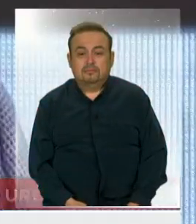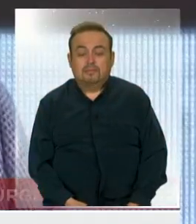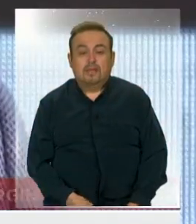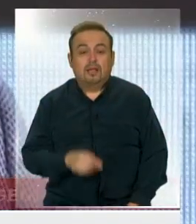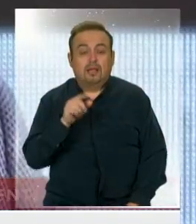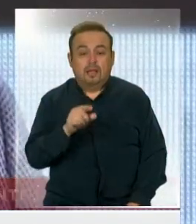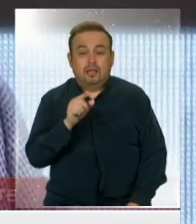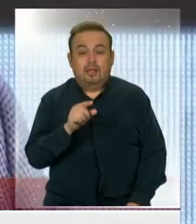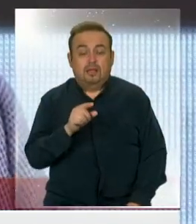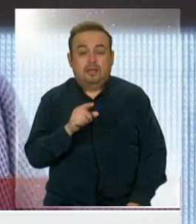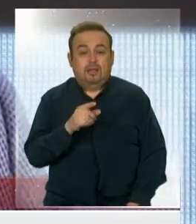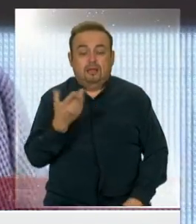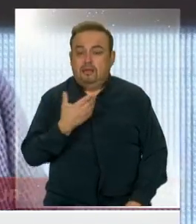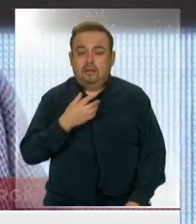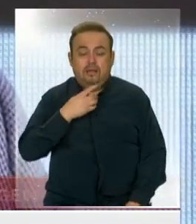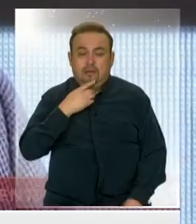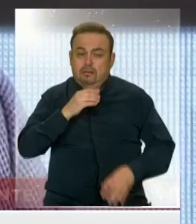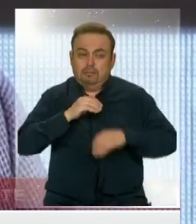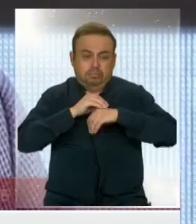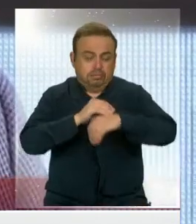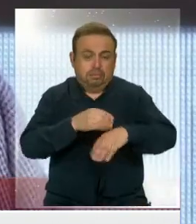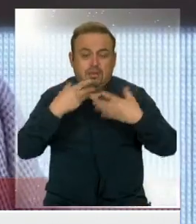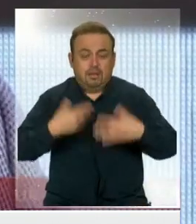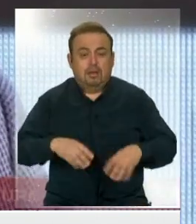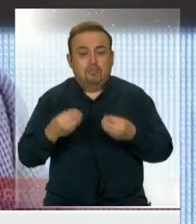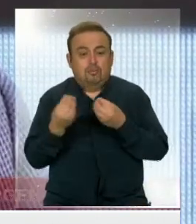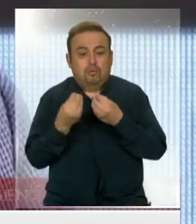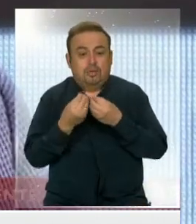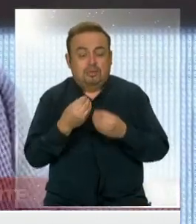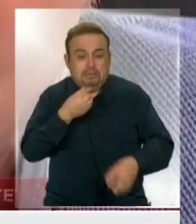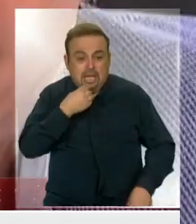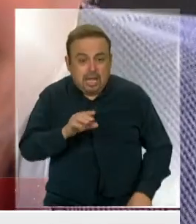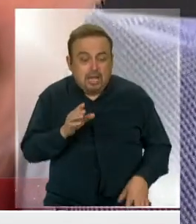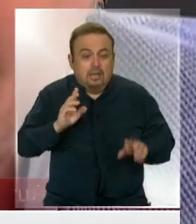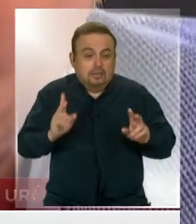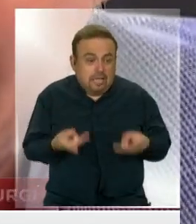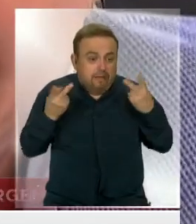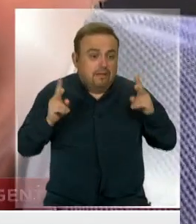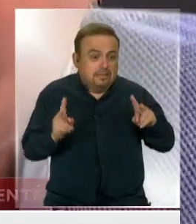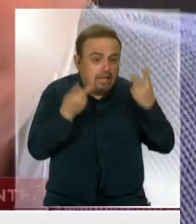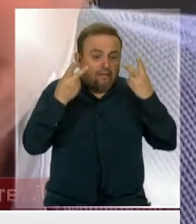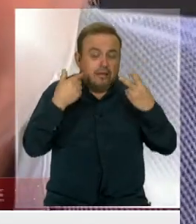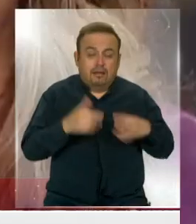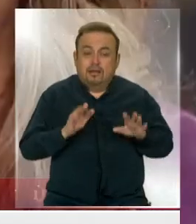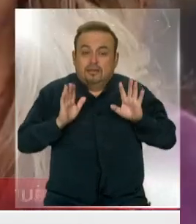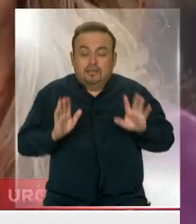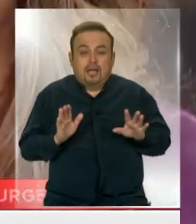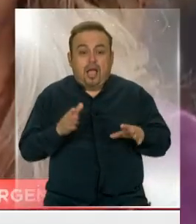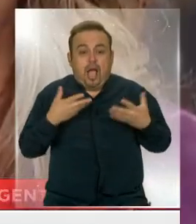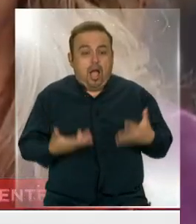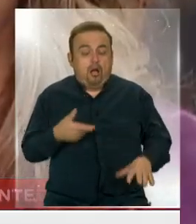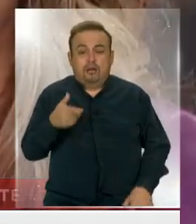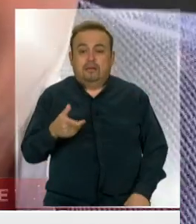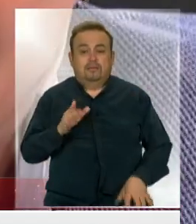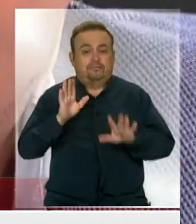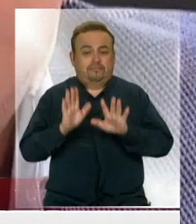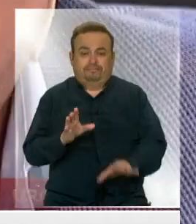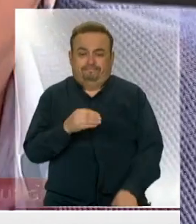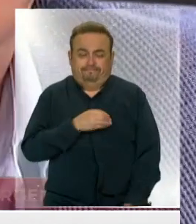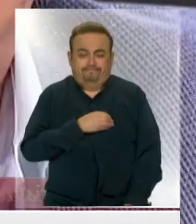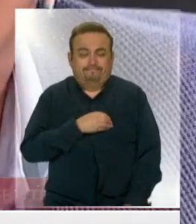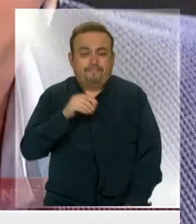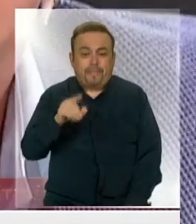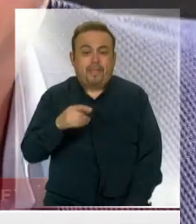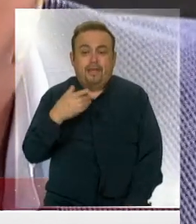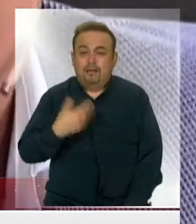La sentencia que varias veces escribió, pero que había sido gambeteada por el destino, ahora es parte de la triste